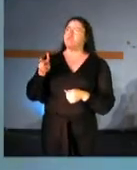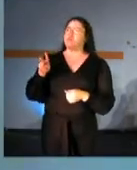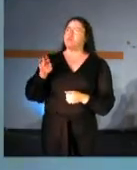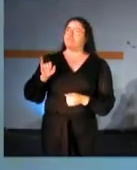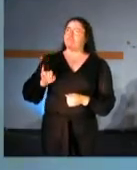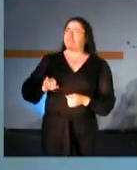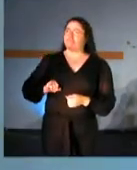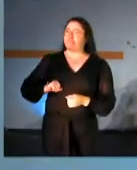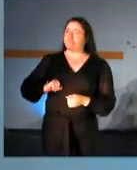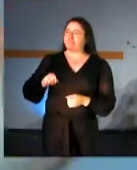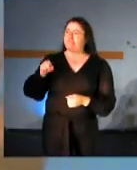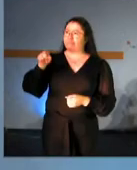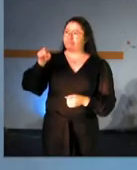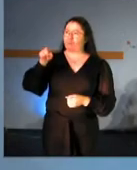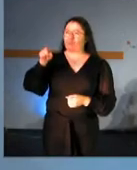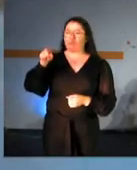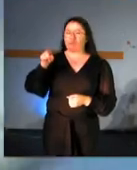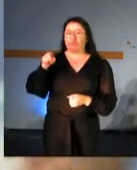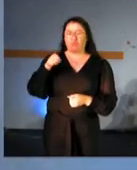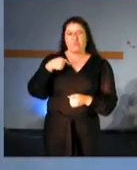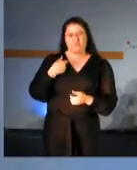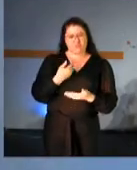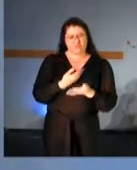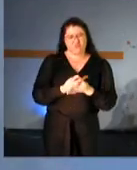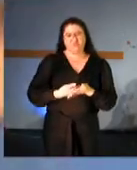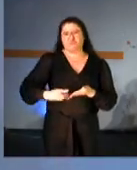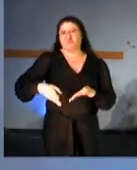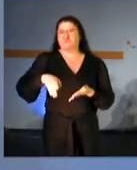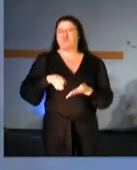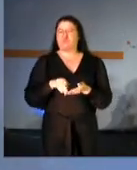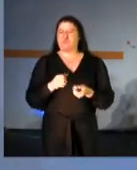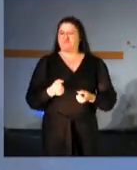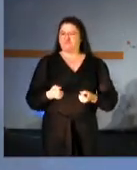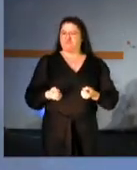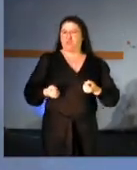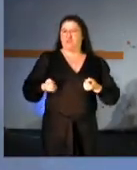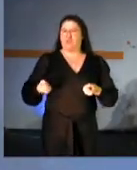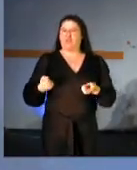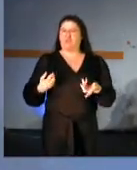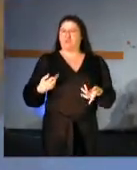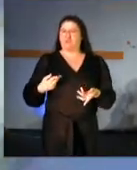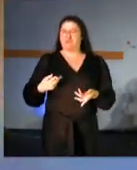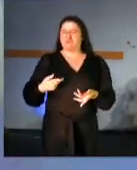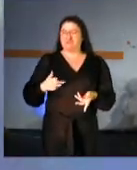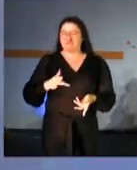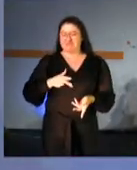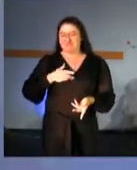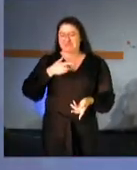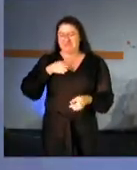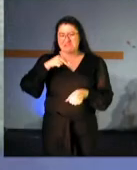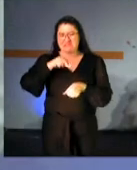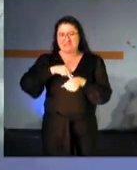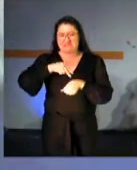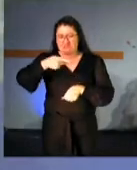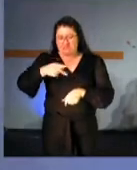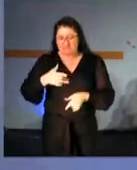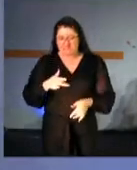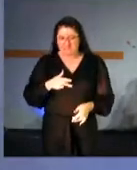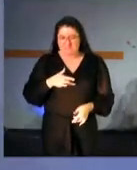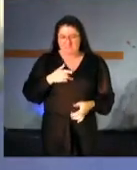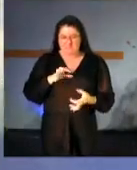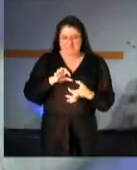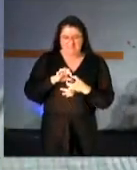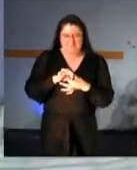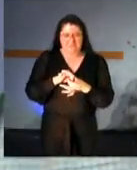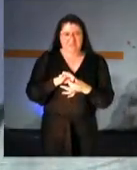Aquella determinación, aquel coraje, aquella voluntad, aquel patriotismo. Y me hablaba de un Frente Sandinista